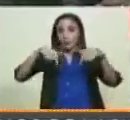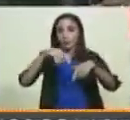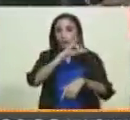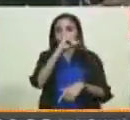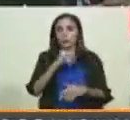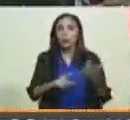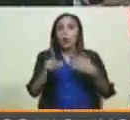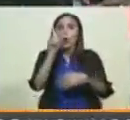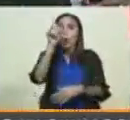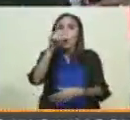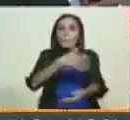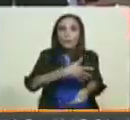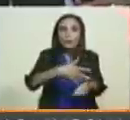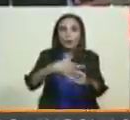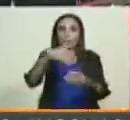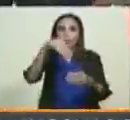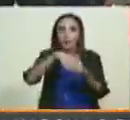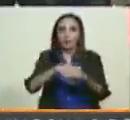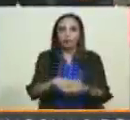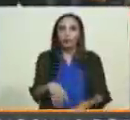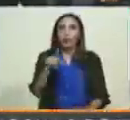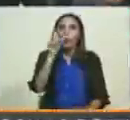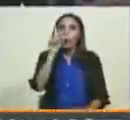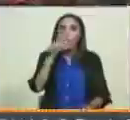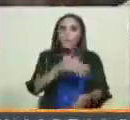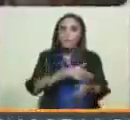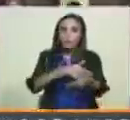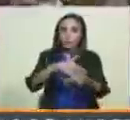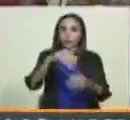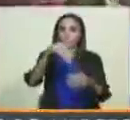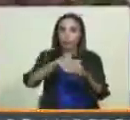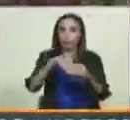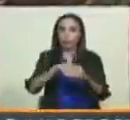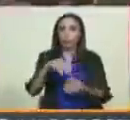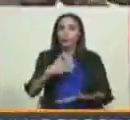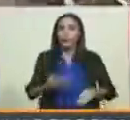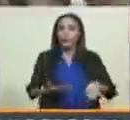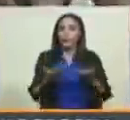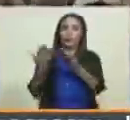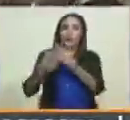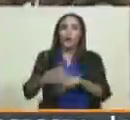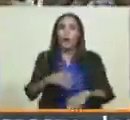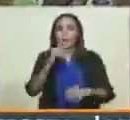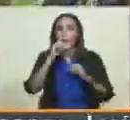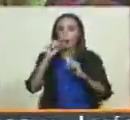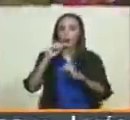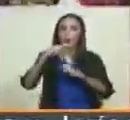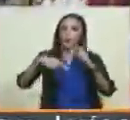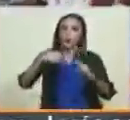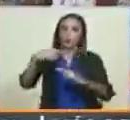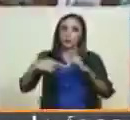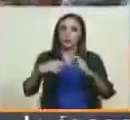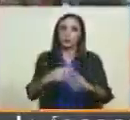de votos para la patria, 1 millón de votos para Maduro y la revolución.